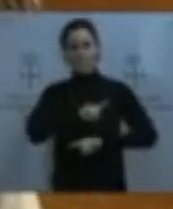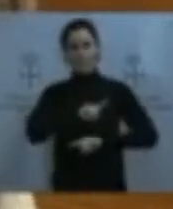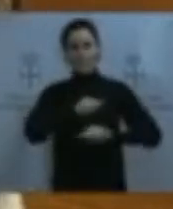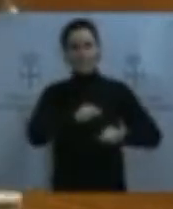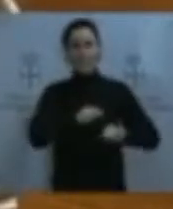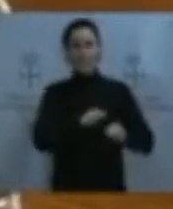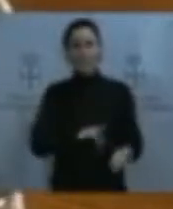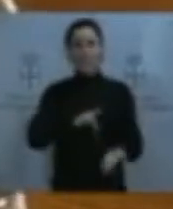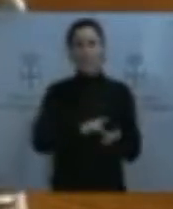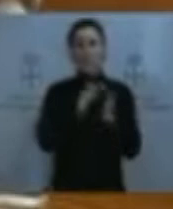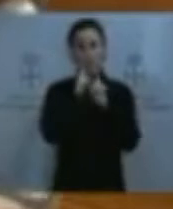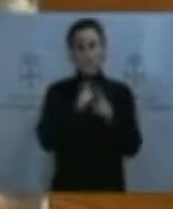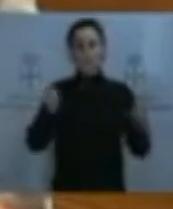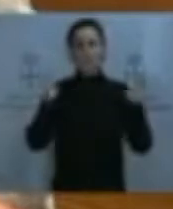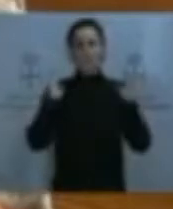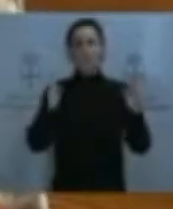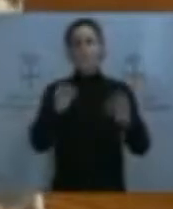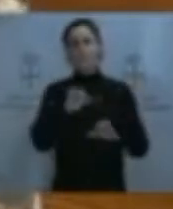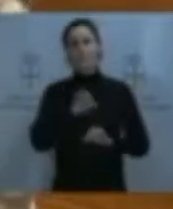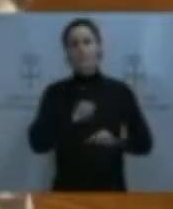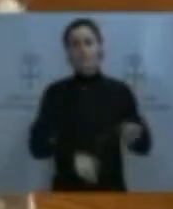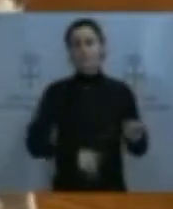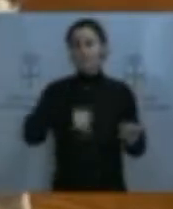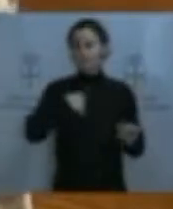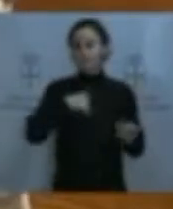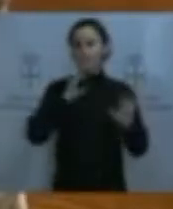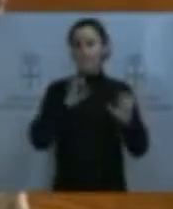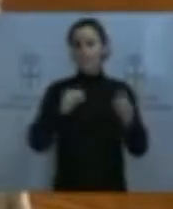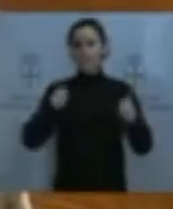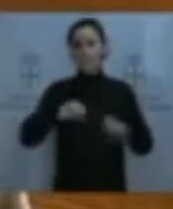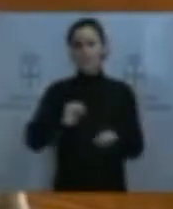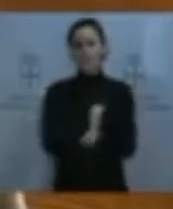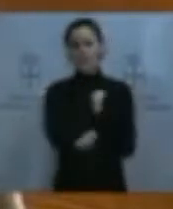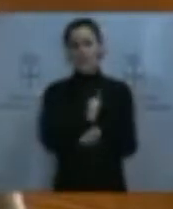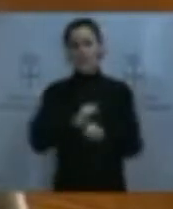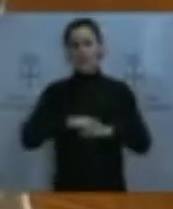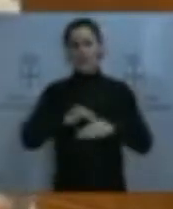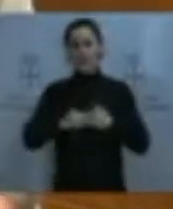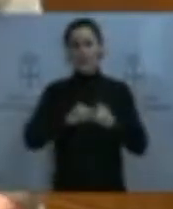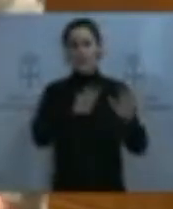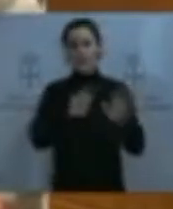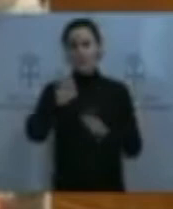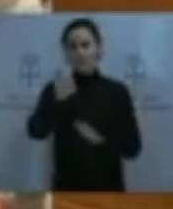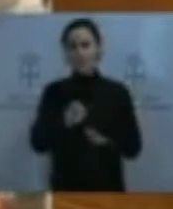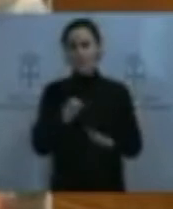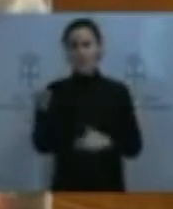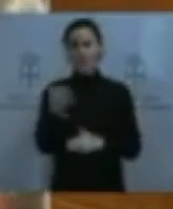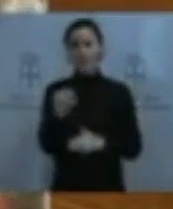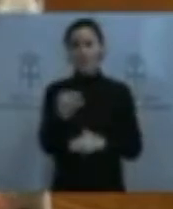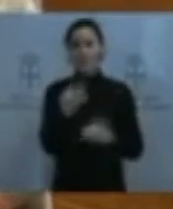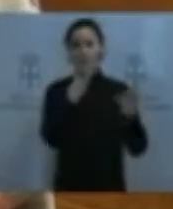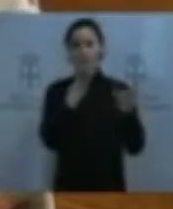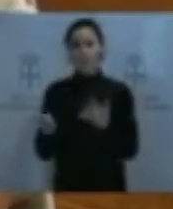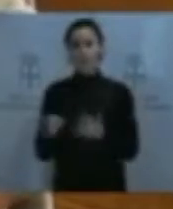ejercicio, cabría esperar, de manera general, que las disposiciones de crédito se fueran acercando al 90% y las obligaciones al 80%,